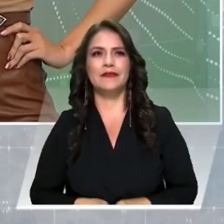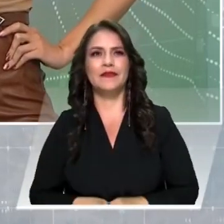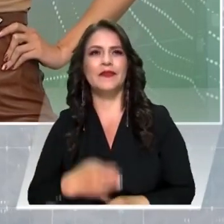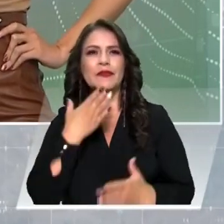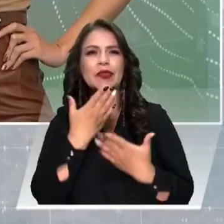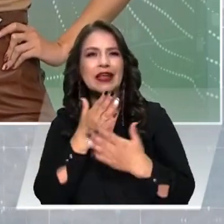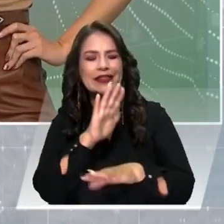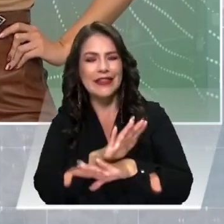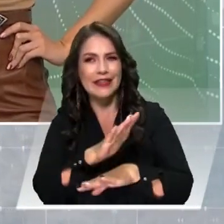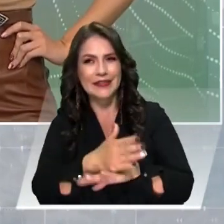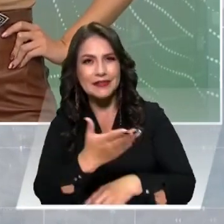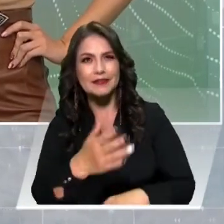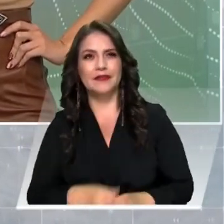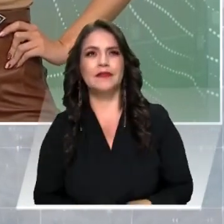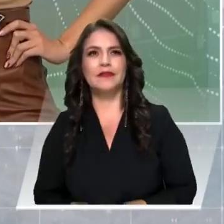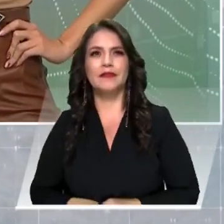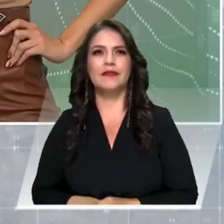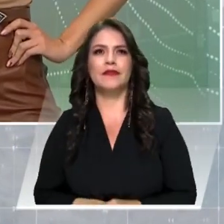tardes, Vale.